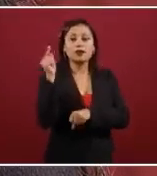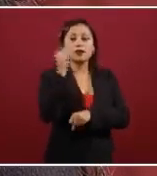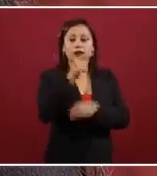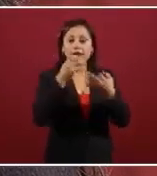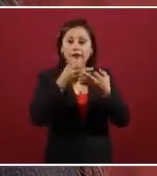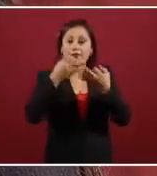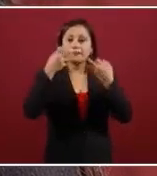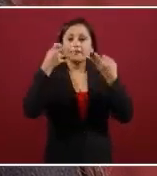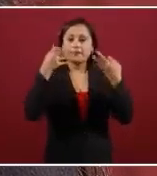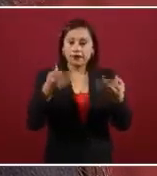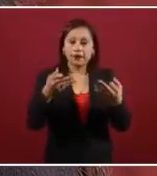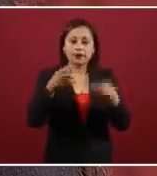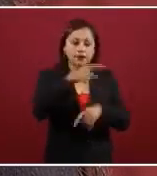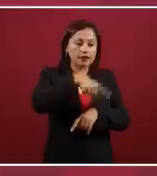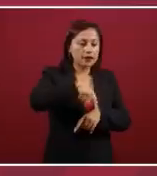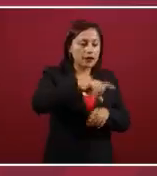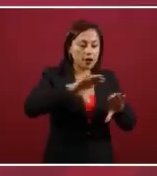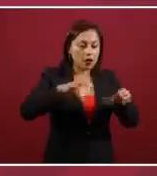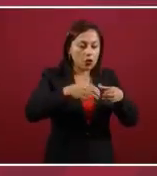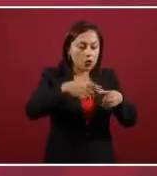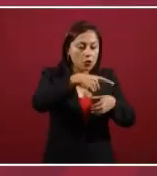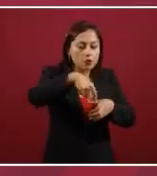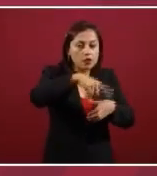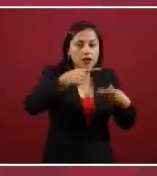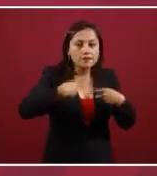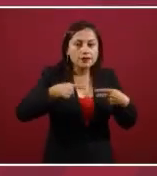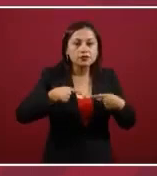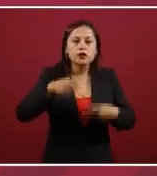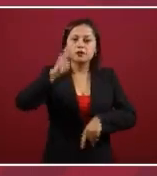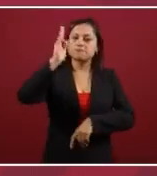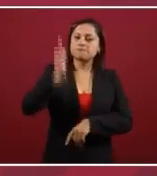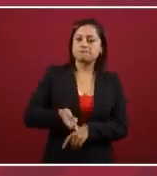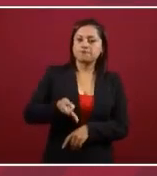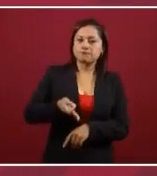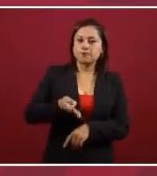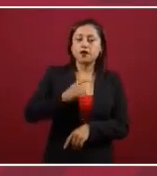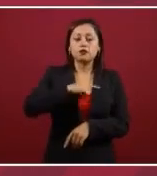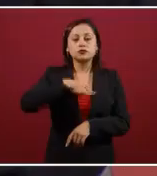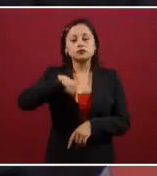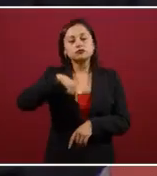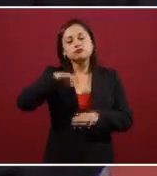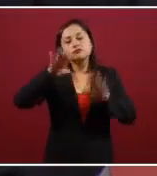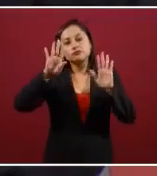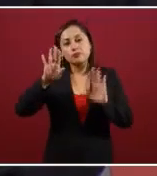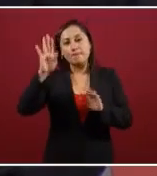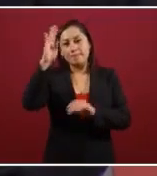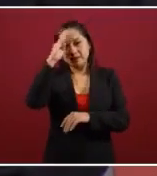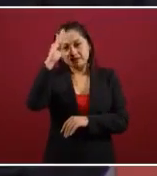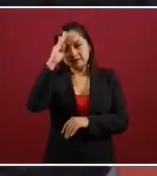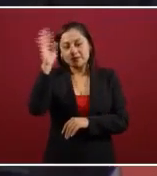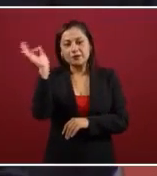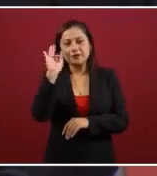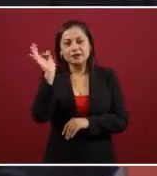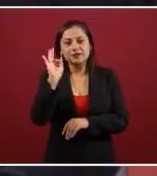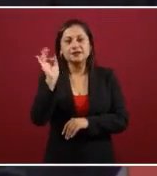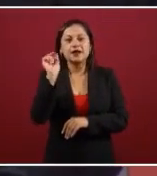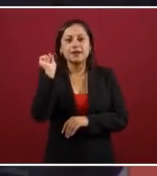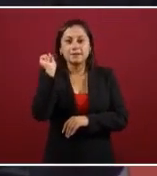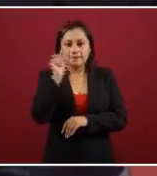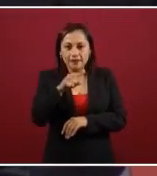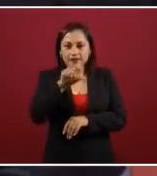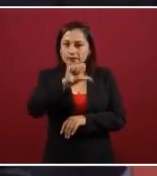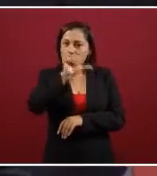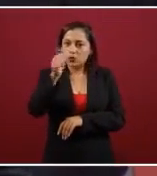sido aceptado y acogido por la gente. Creemos nosotros que eso va a pasar en estas regiones donde no ha habido